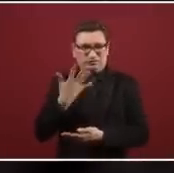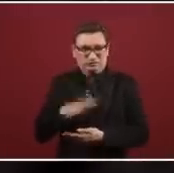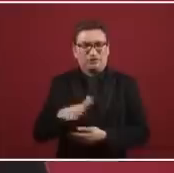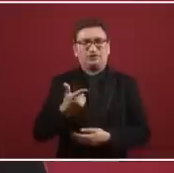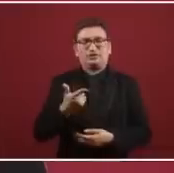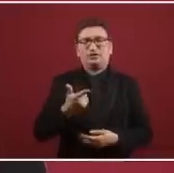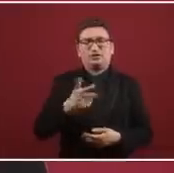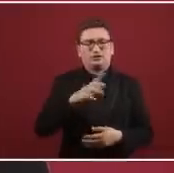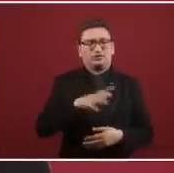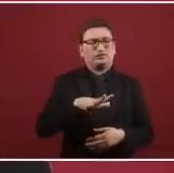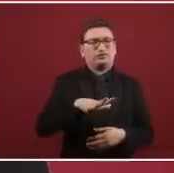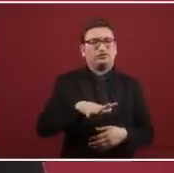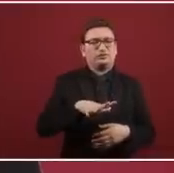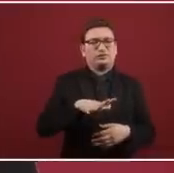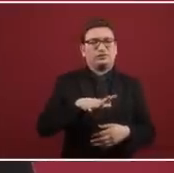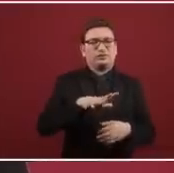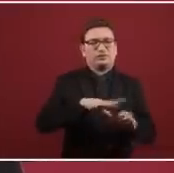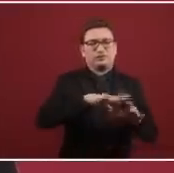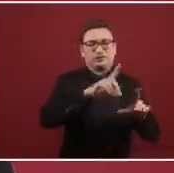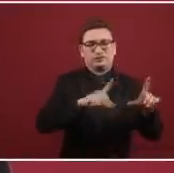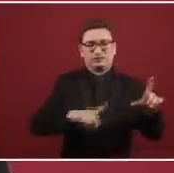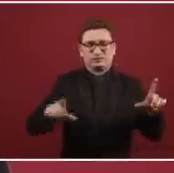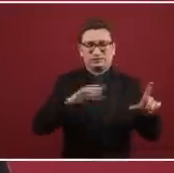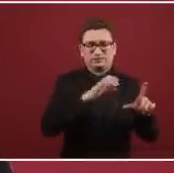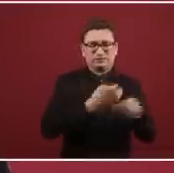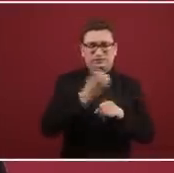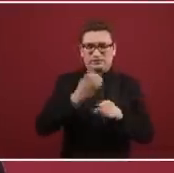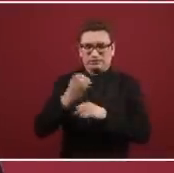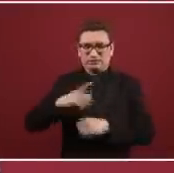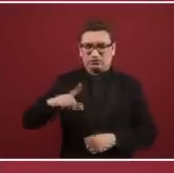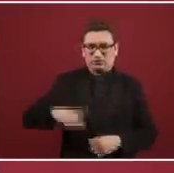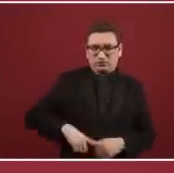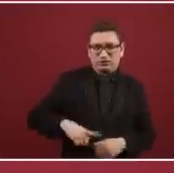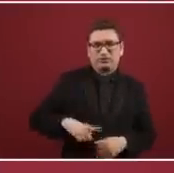estatales, ISSSTE, Seguro, Secretaría de Salud,